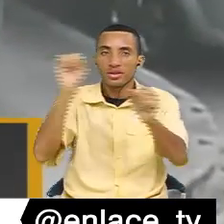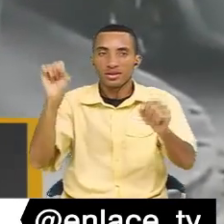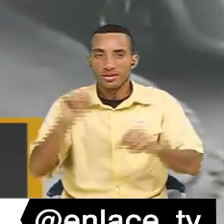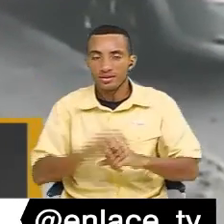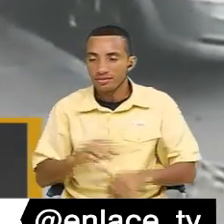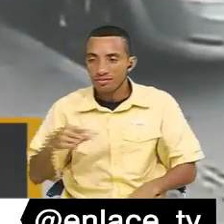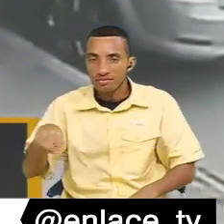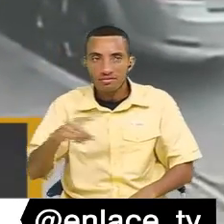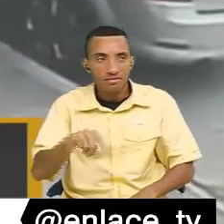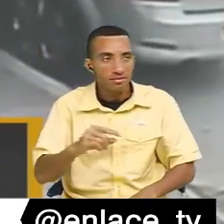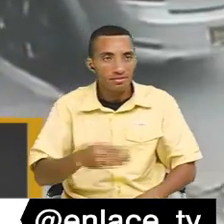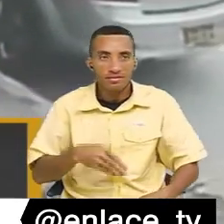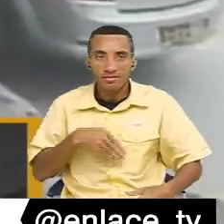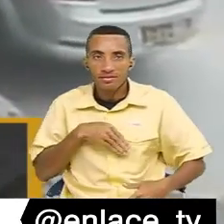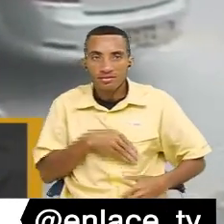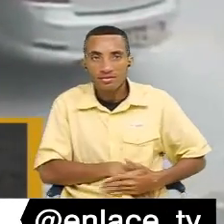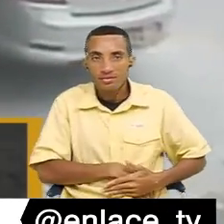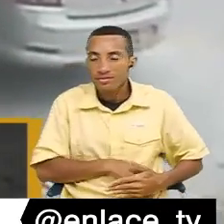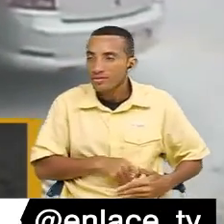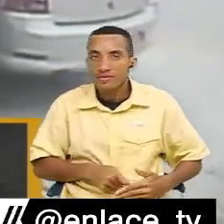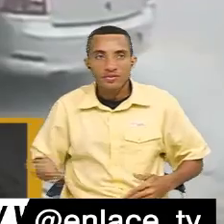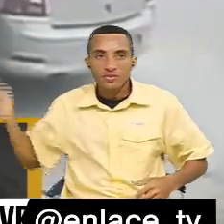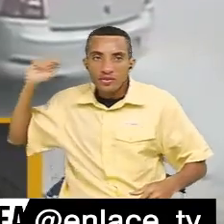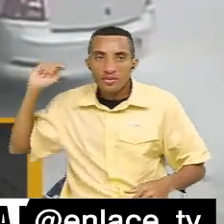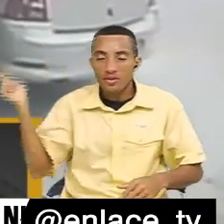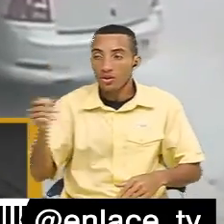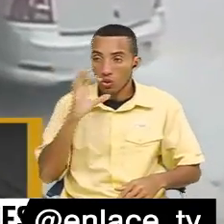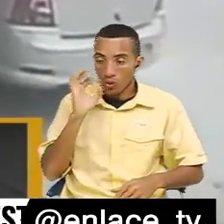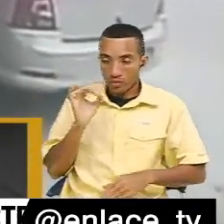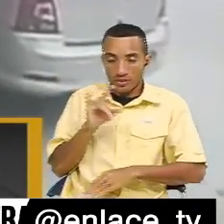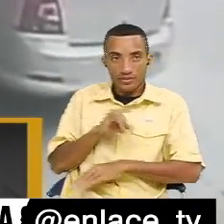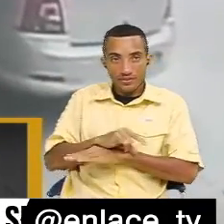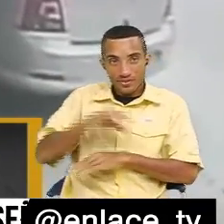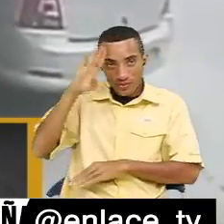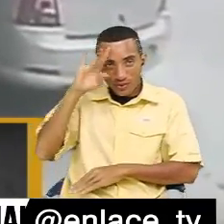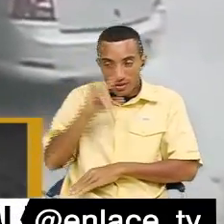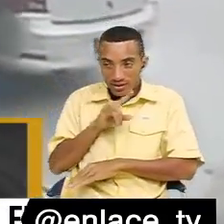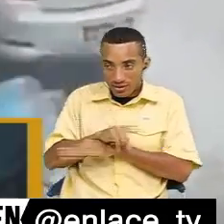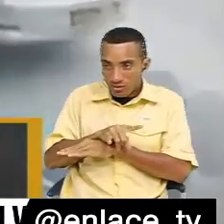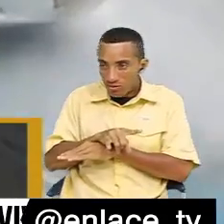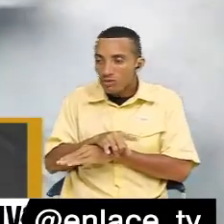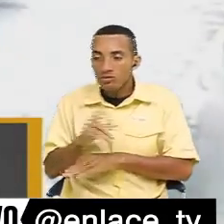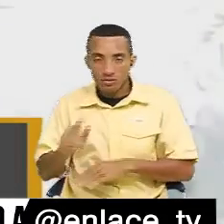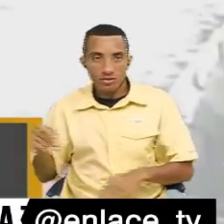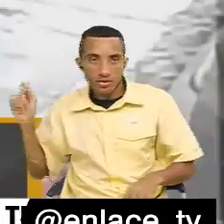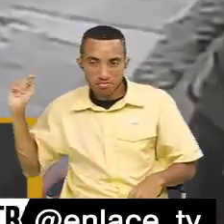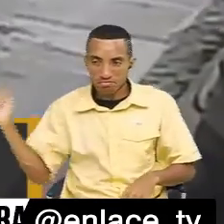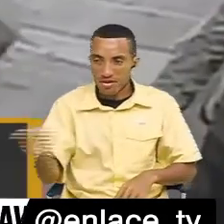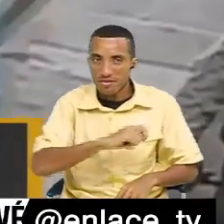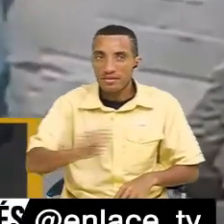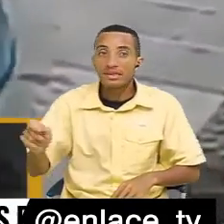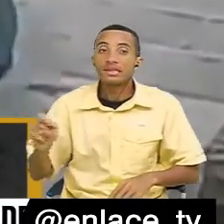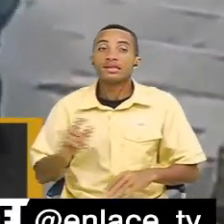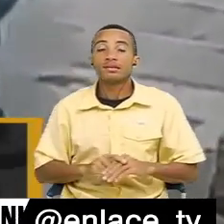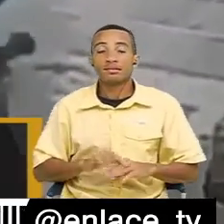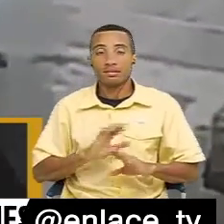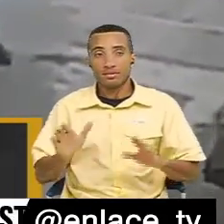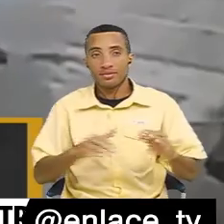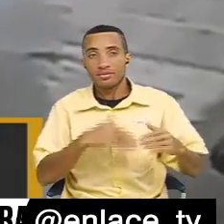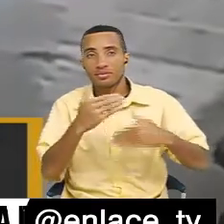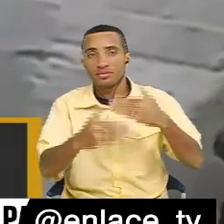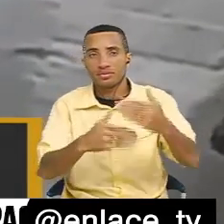objeto cortopunzante, atentó contra el guardia de seguridad. Esta es una noticia en desarrollo. En nuestra